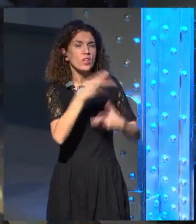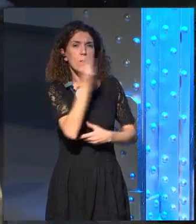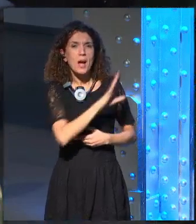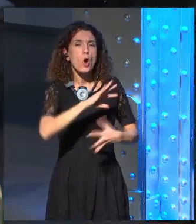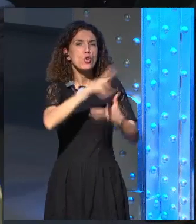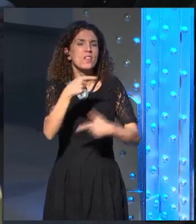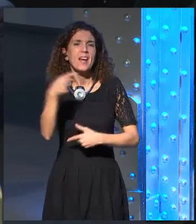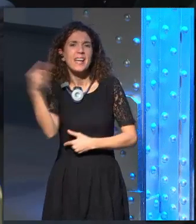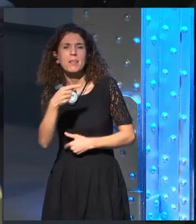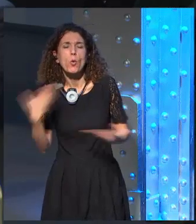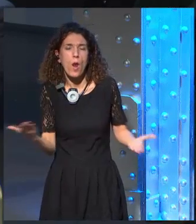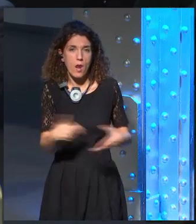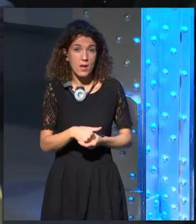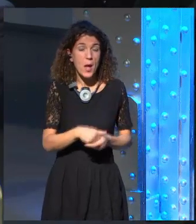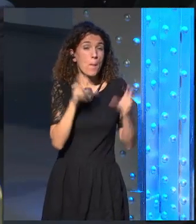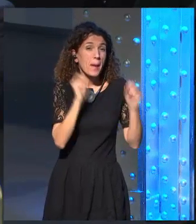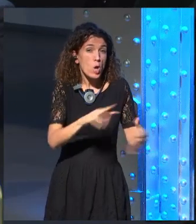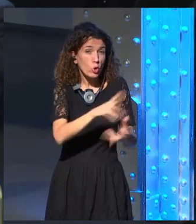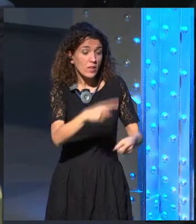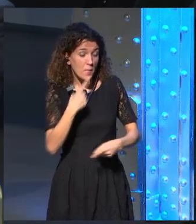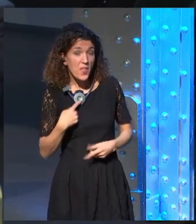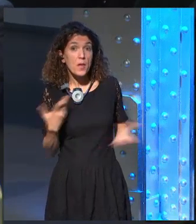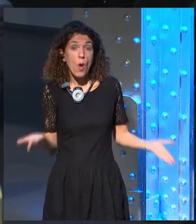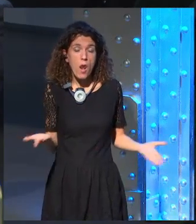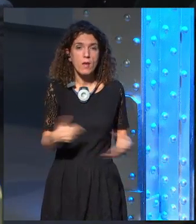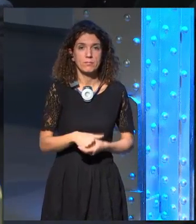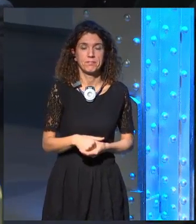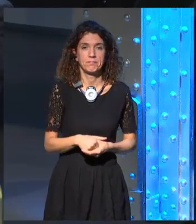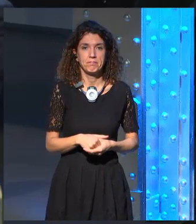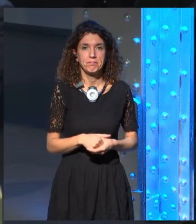What is the worst piece of... ¿La peor noticia?